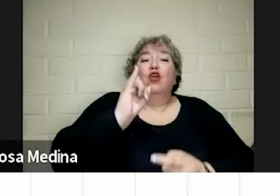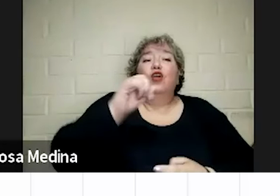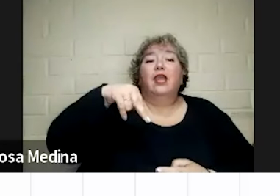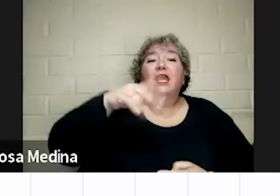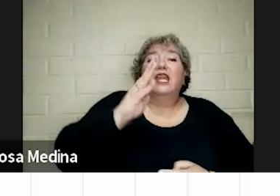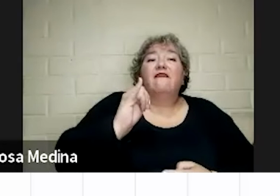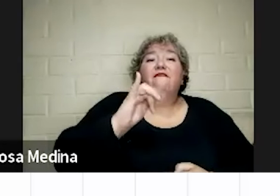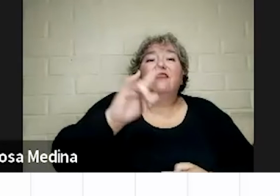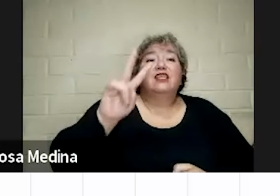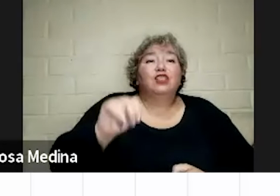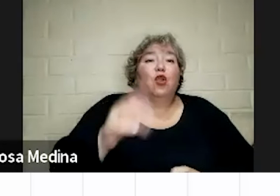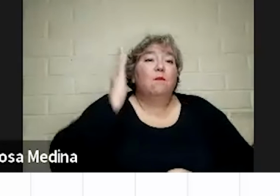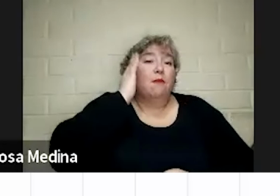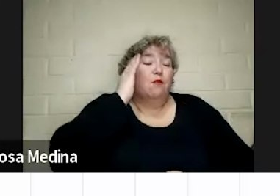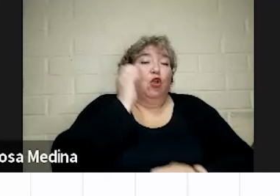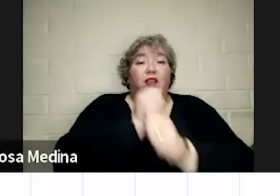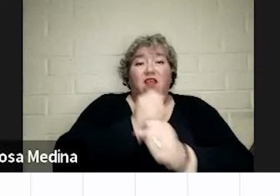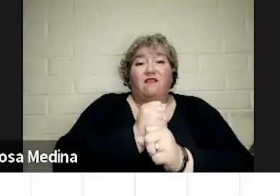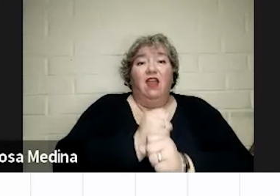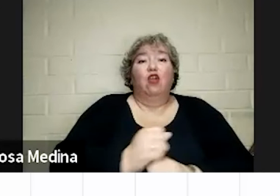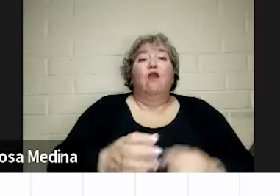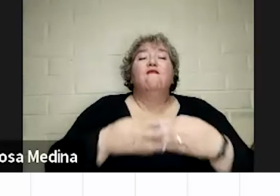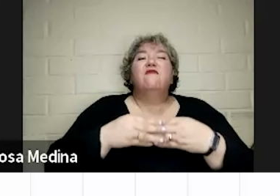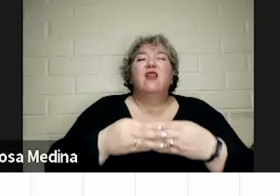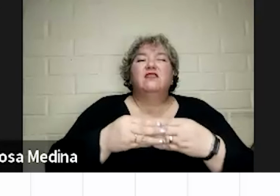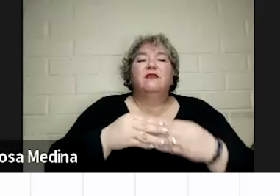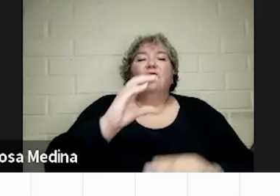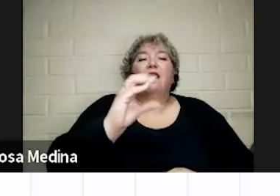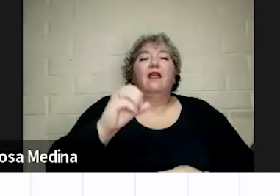memoria de trabajo y la flexibilidad cognitiva.